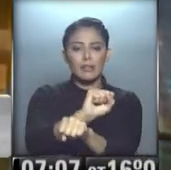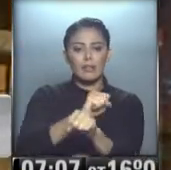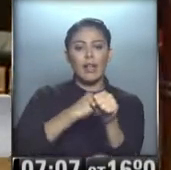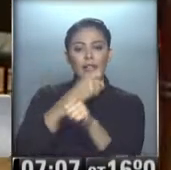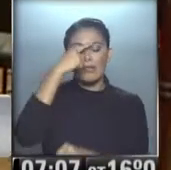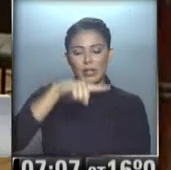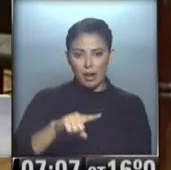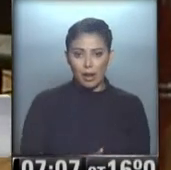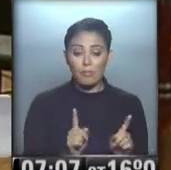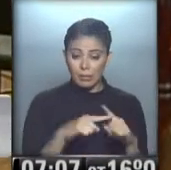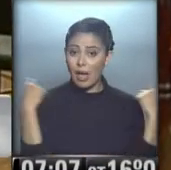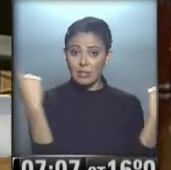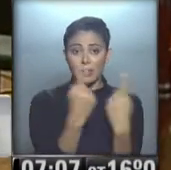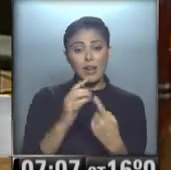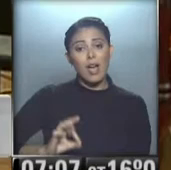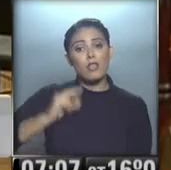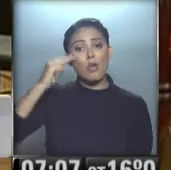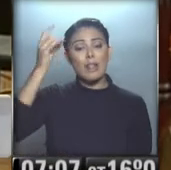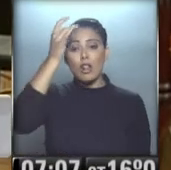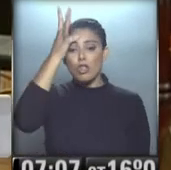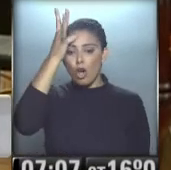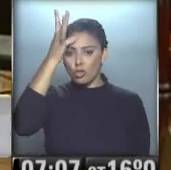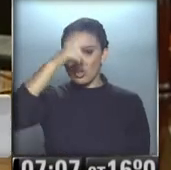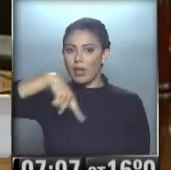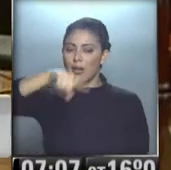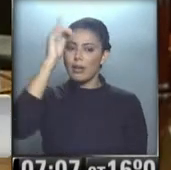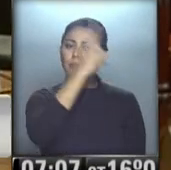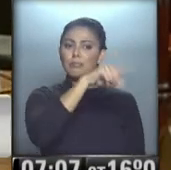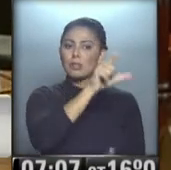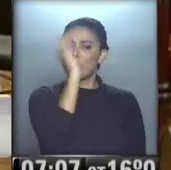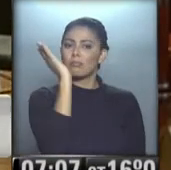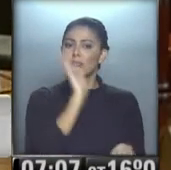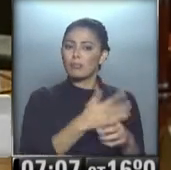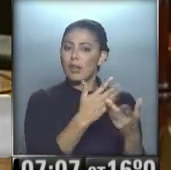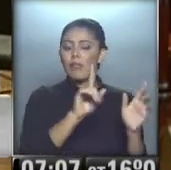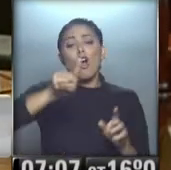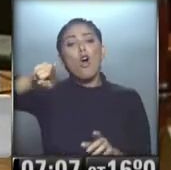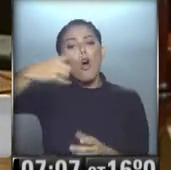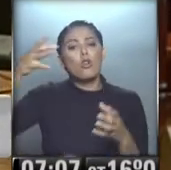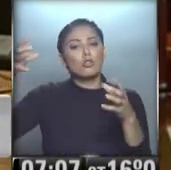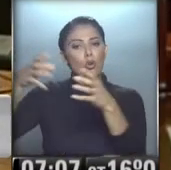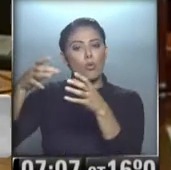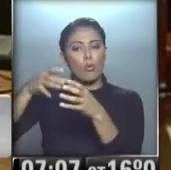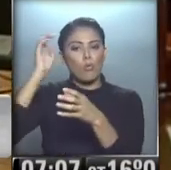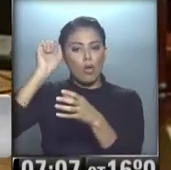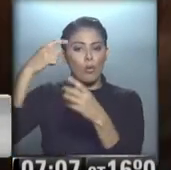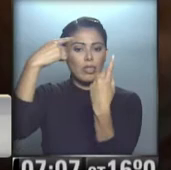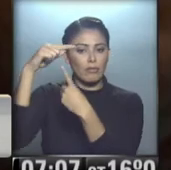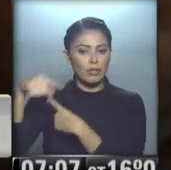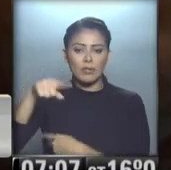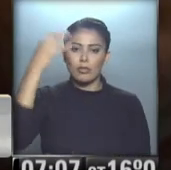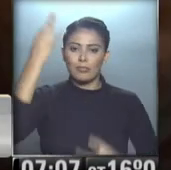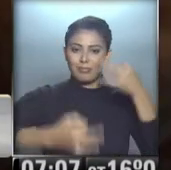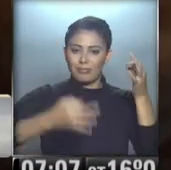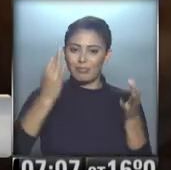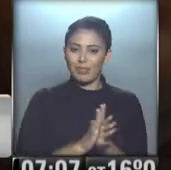definitiva. En esta sala, donde en 2012 se consumó la impunidad, otro tribunal conformado con distintos jueces dictó justicia. De